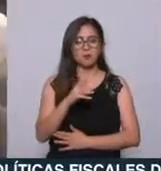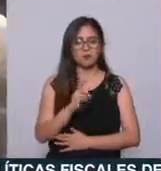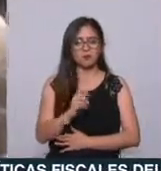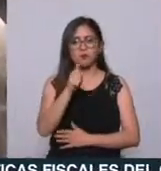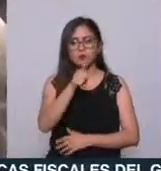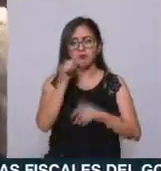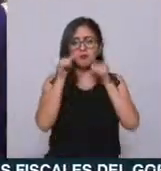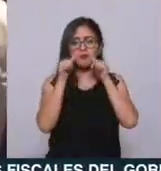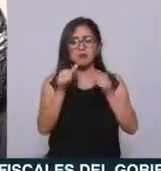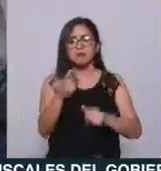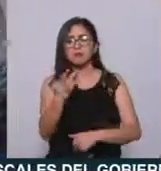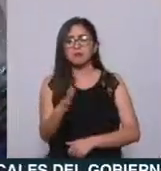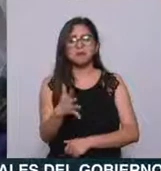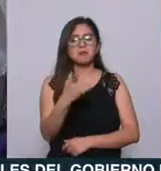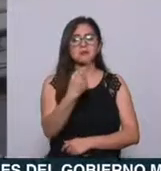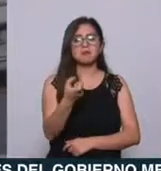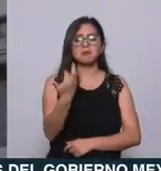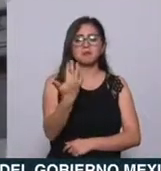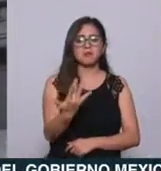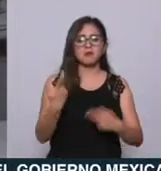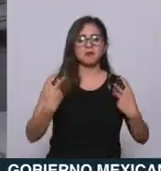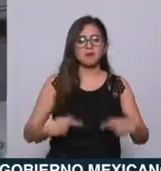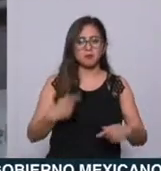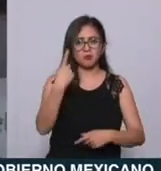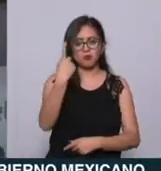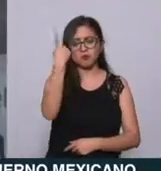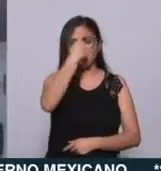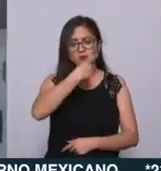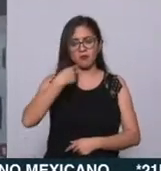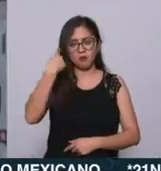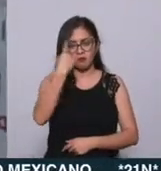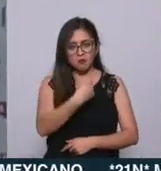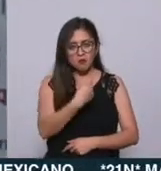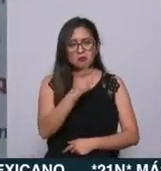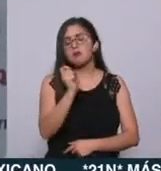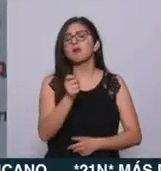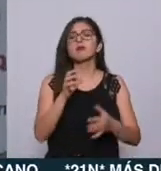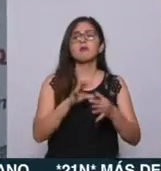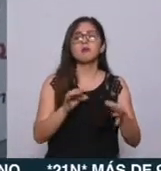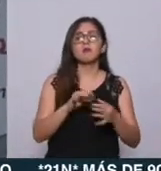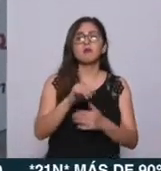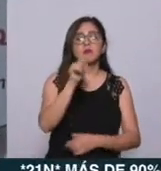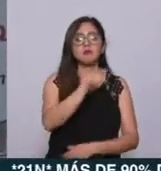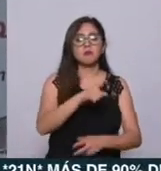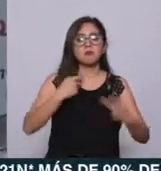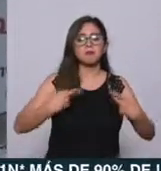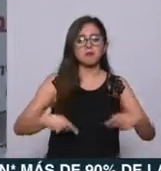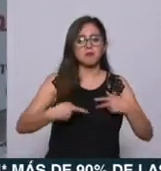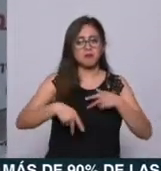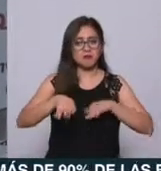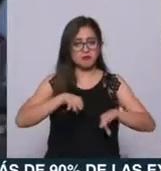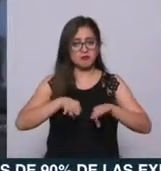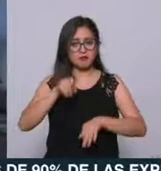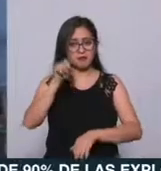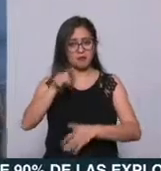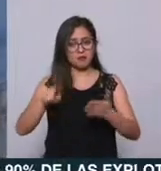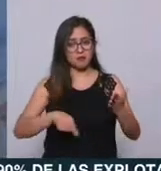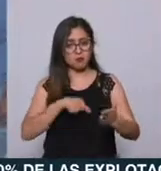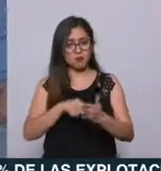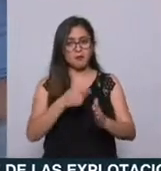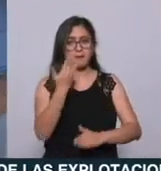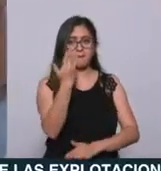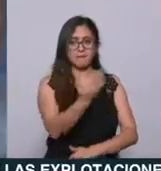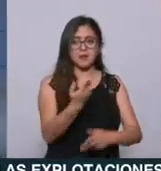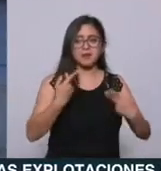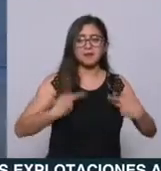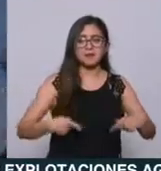por lo menos 150 personas por hora. Ante dicho escenario, son los propios empleados de este lugar quienes piden a las personas que